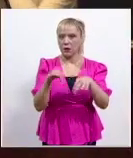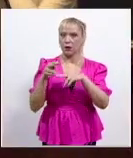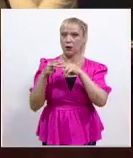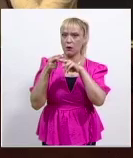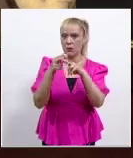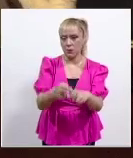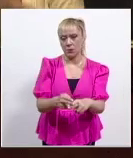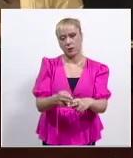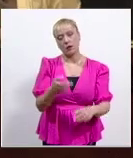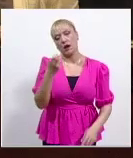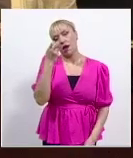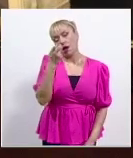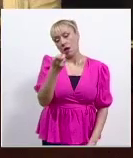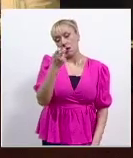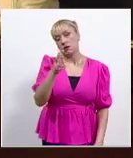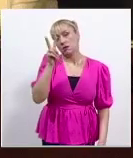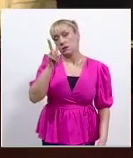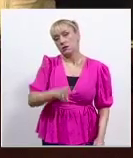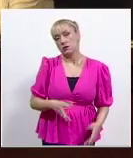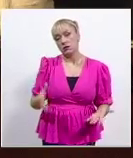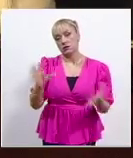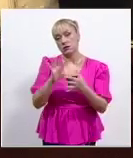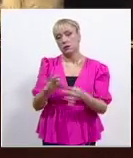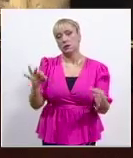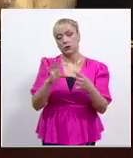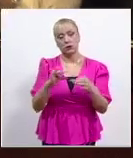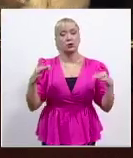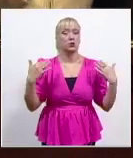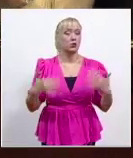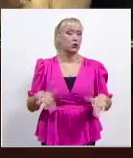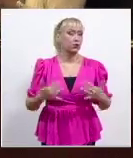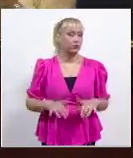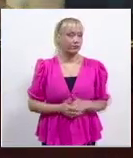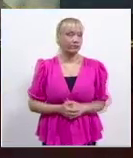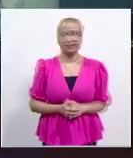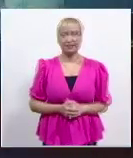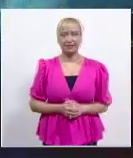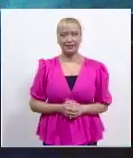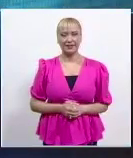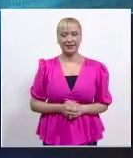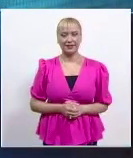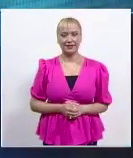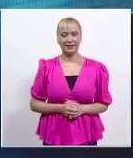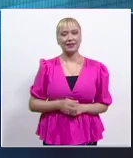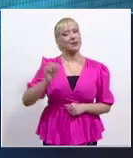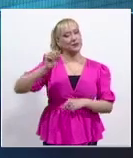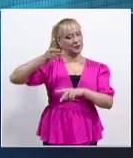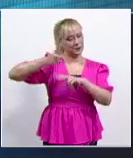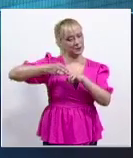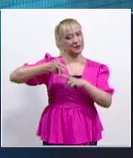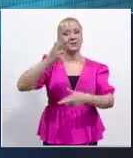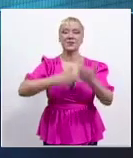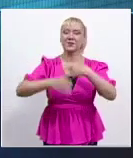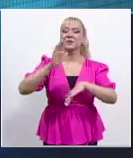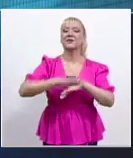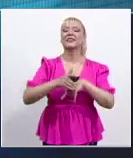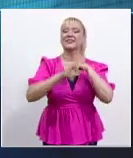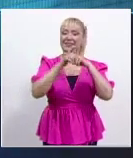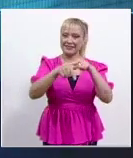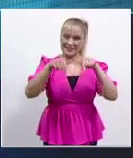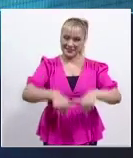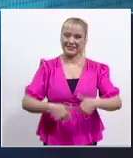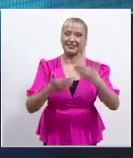de Francina Islas, para el canal del Poder Judicial de la Federación. Vamos a una pausa, pero continuamos con